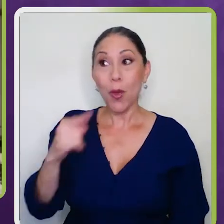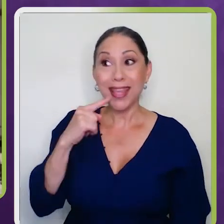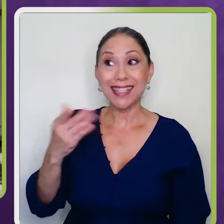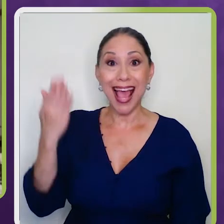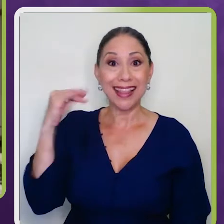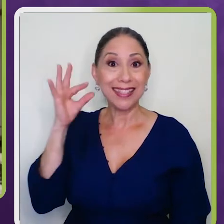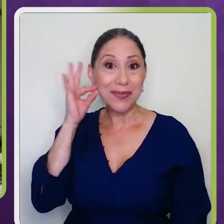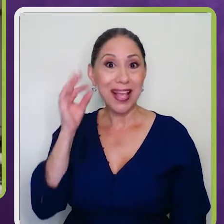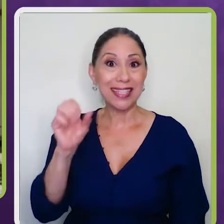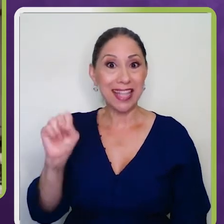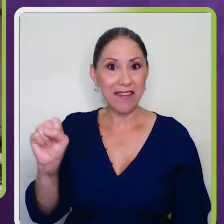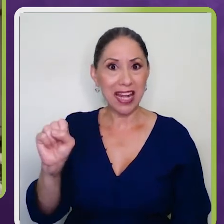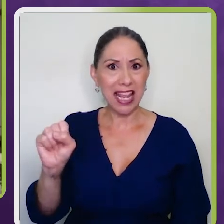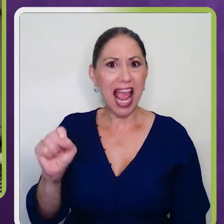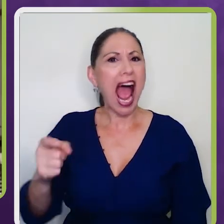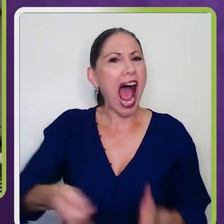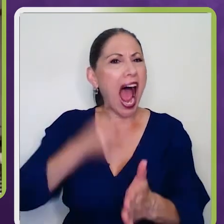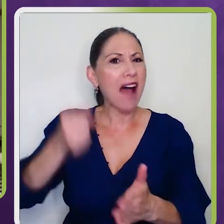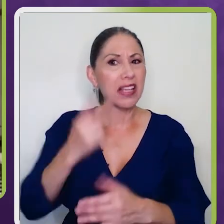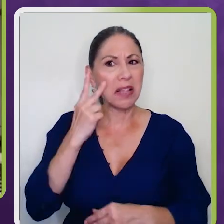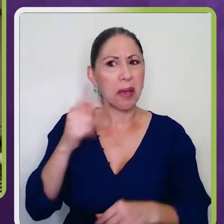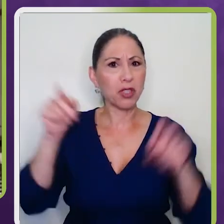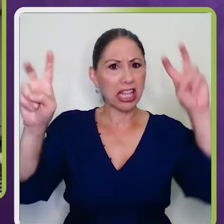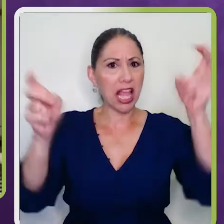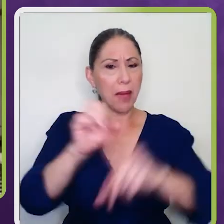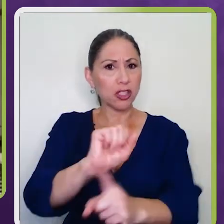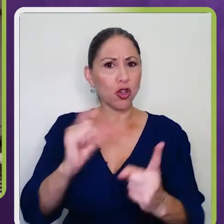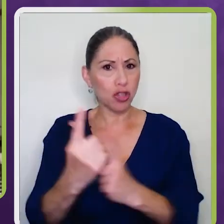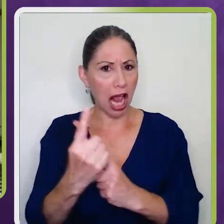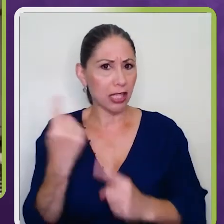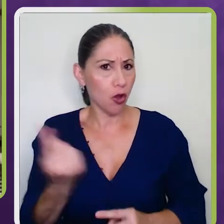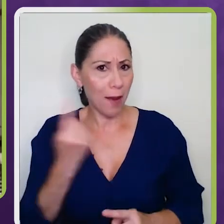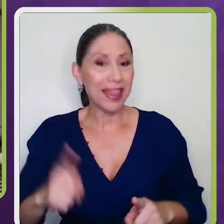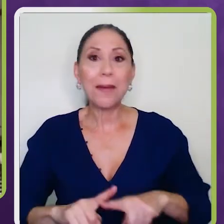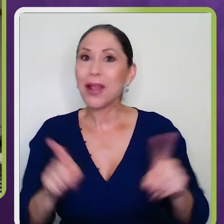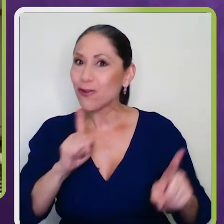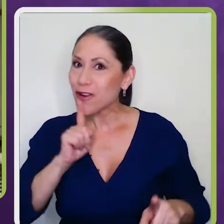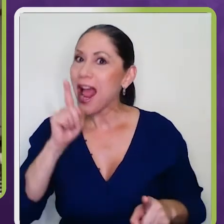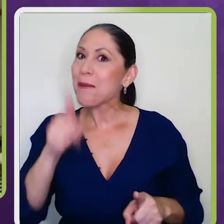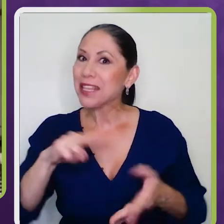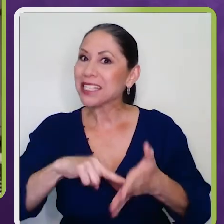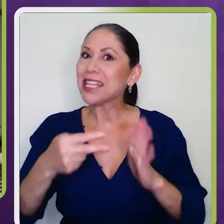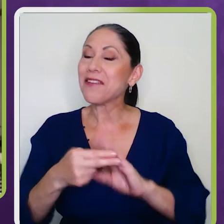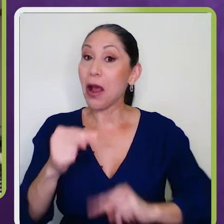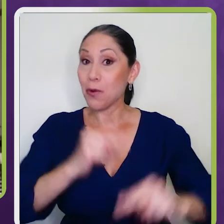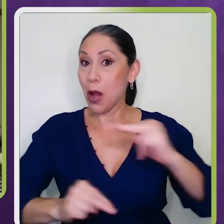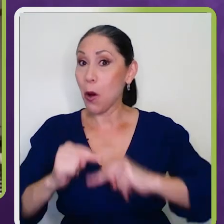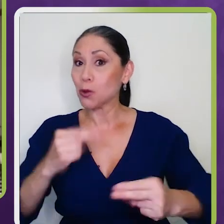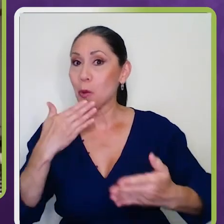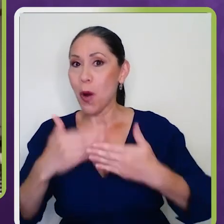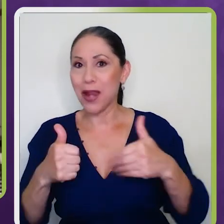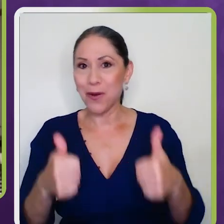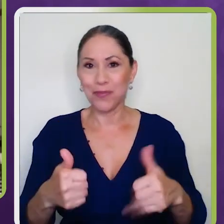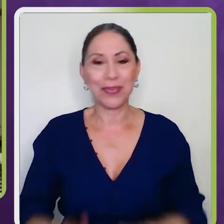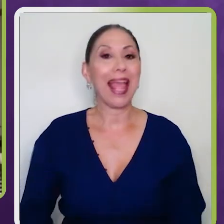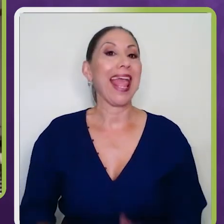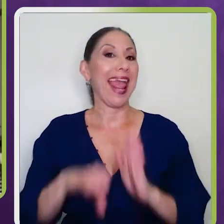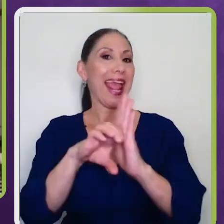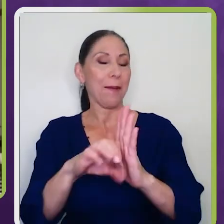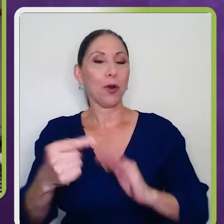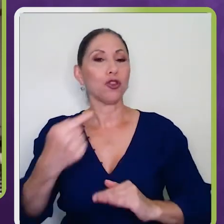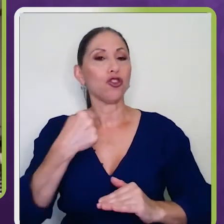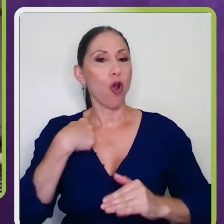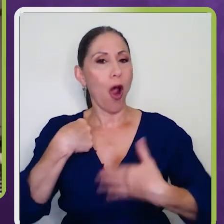pues que al principio tal vez lo vemos muy social, pero en realidad es un buen negocio, porque si yo voy a hacer una